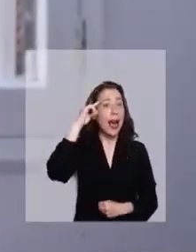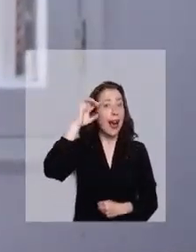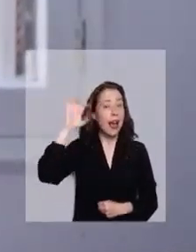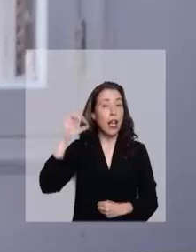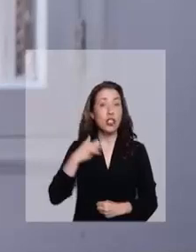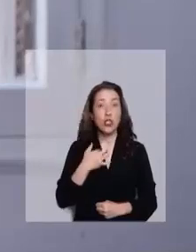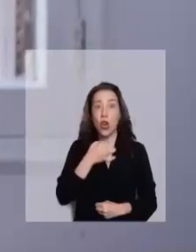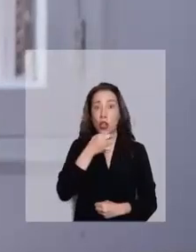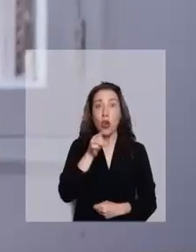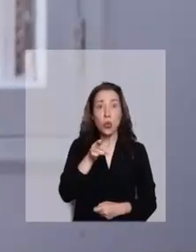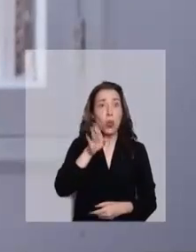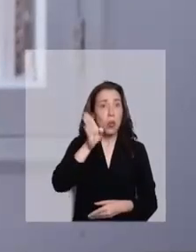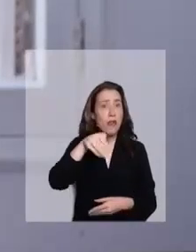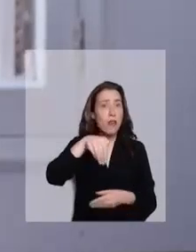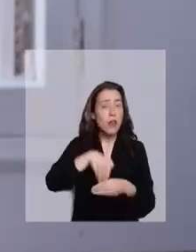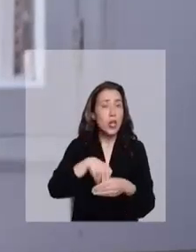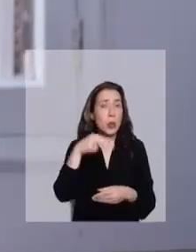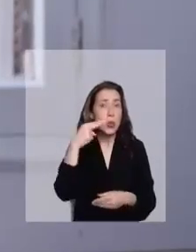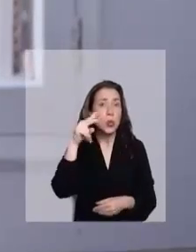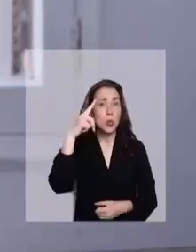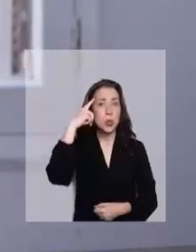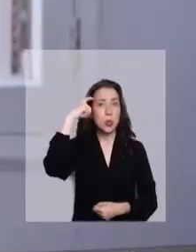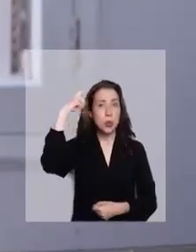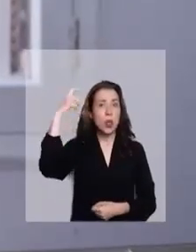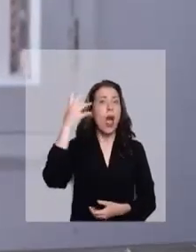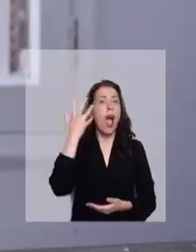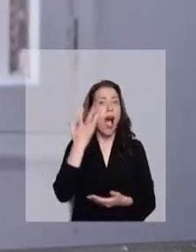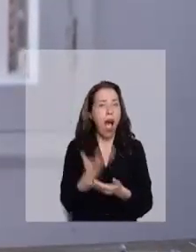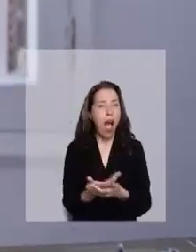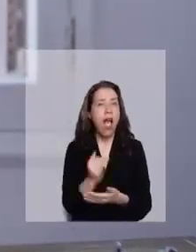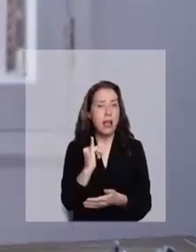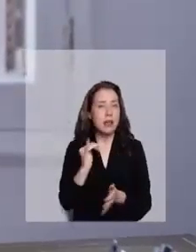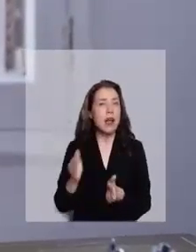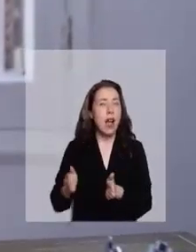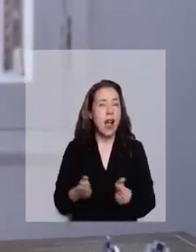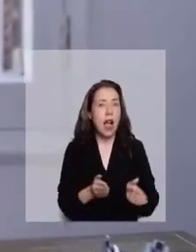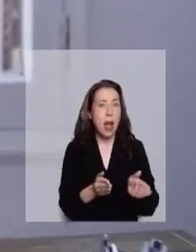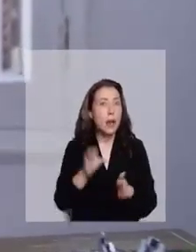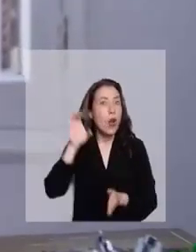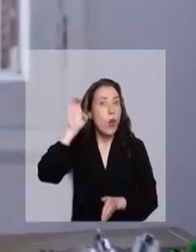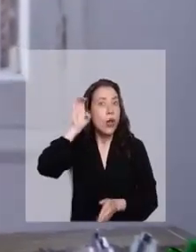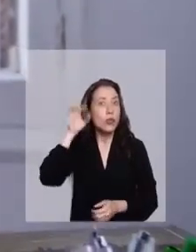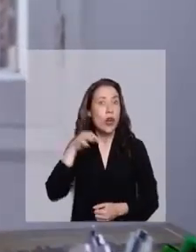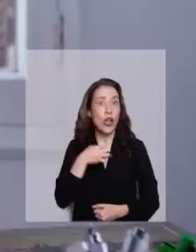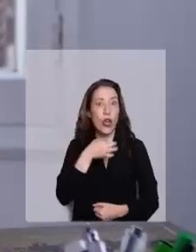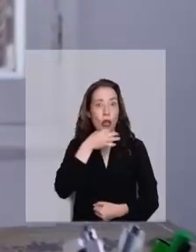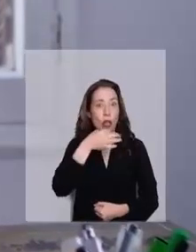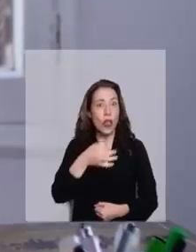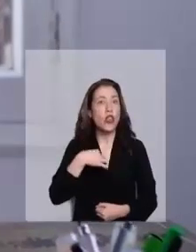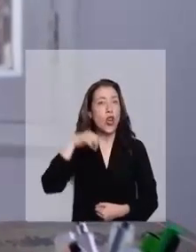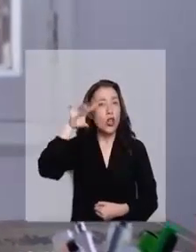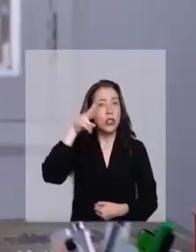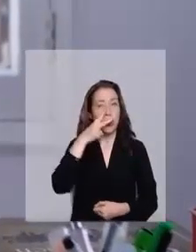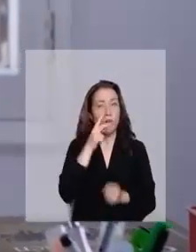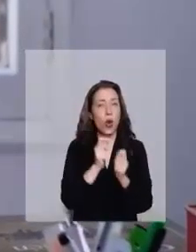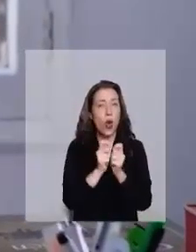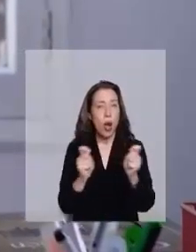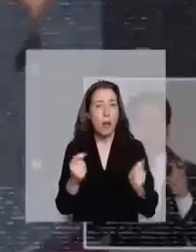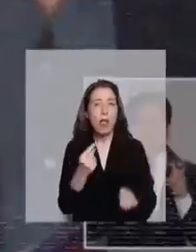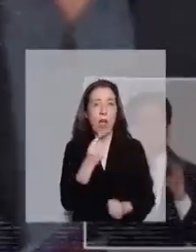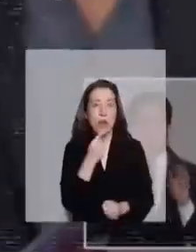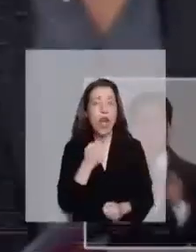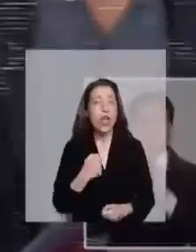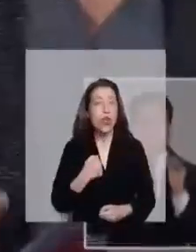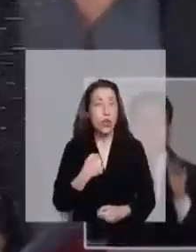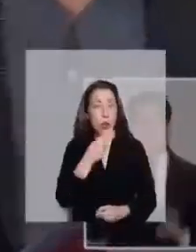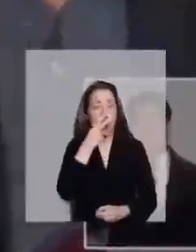crees. Yo te digo que votes por lo que sueñas. Hay un camino. Escúchame. Sé que has visto una campaña